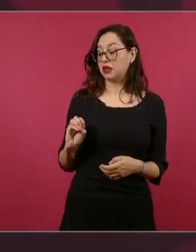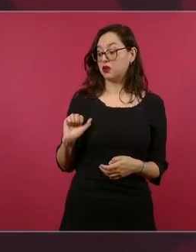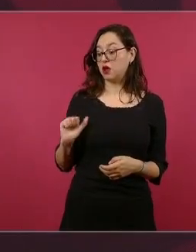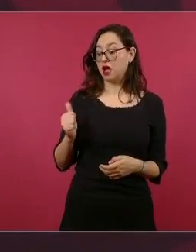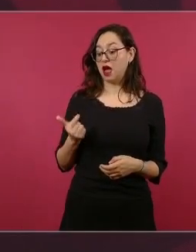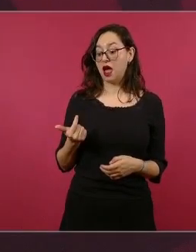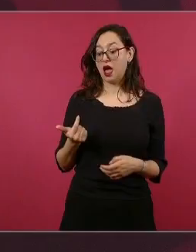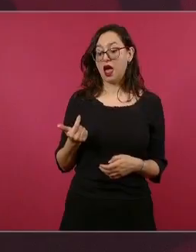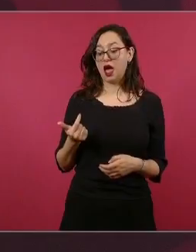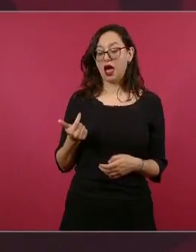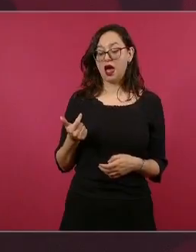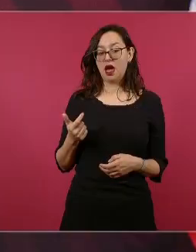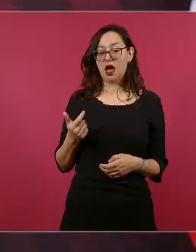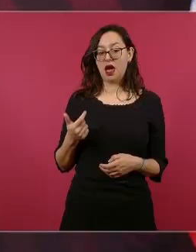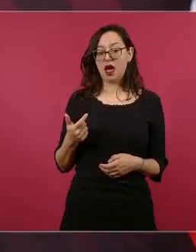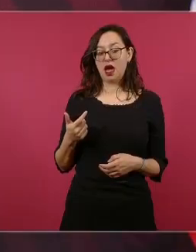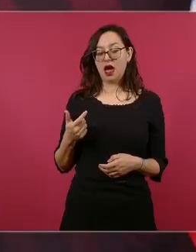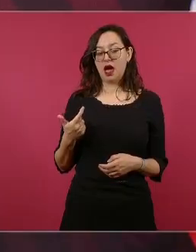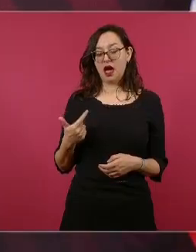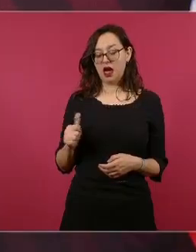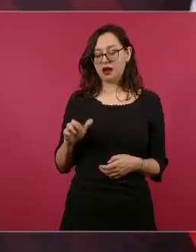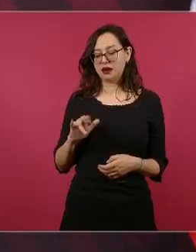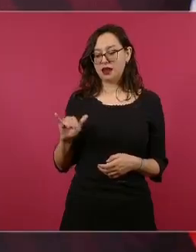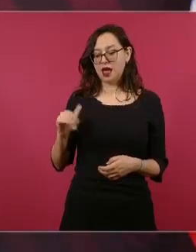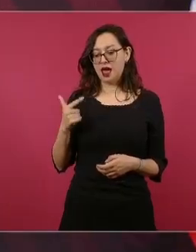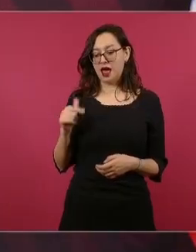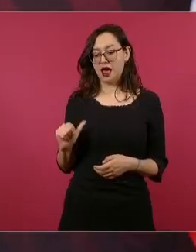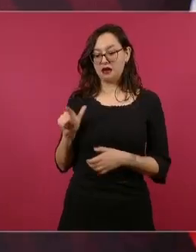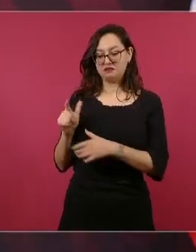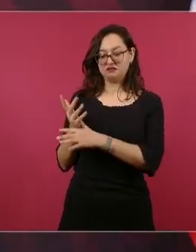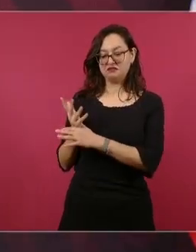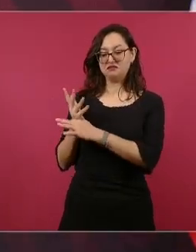me golpean más digno me siento